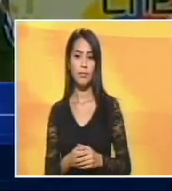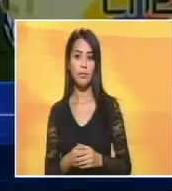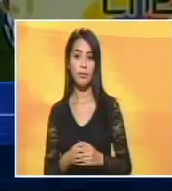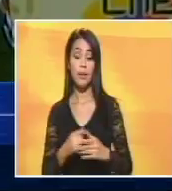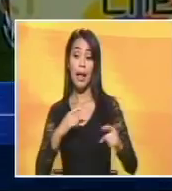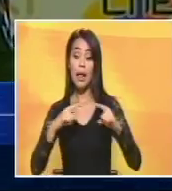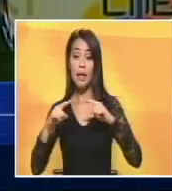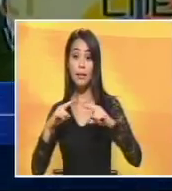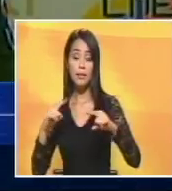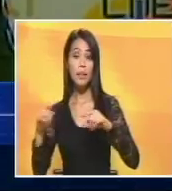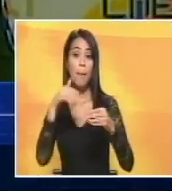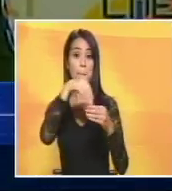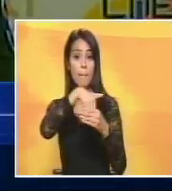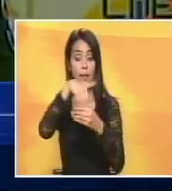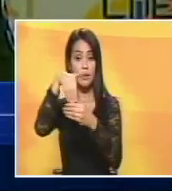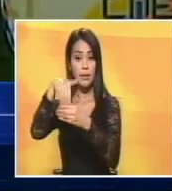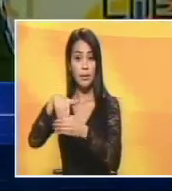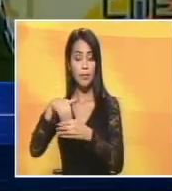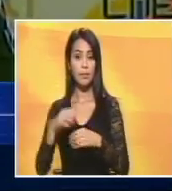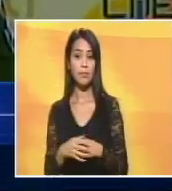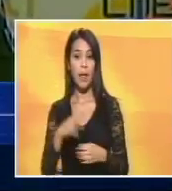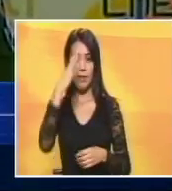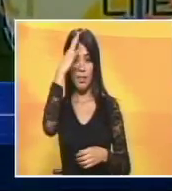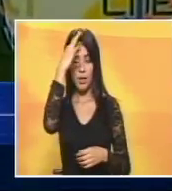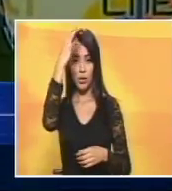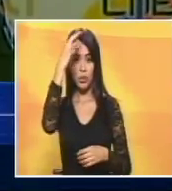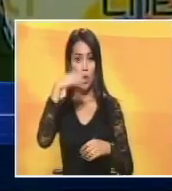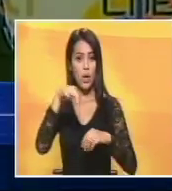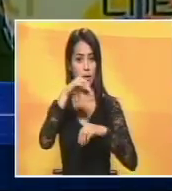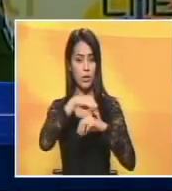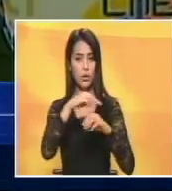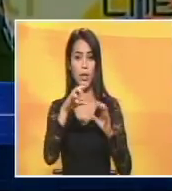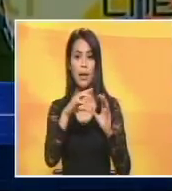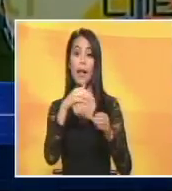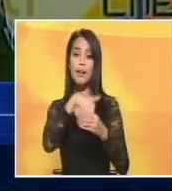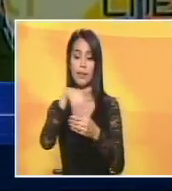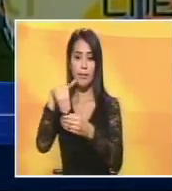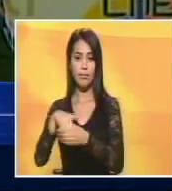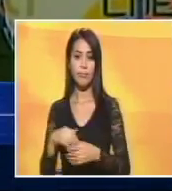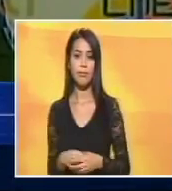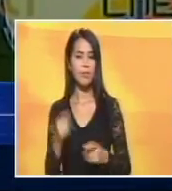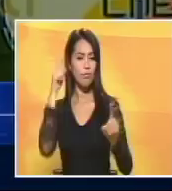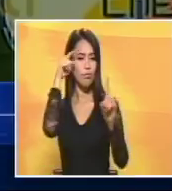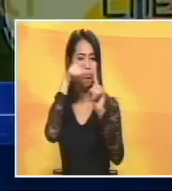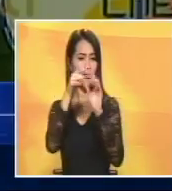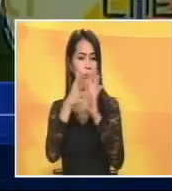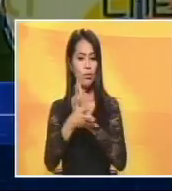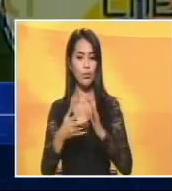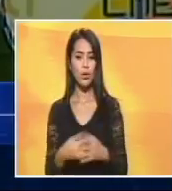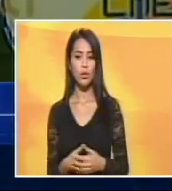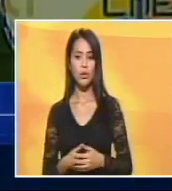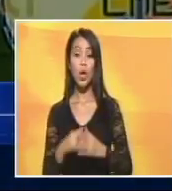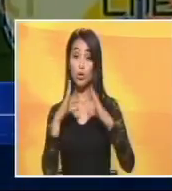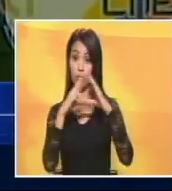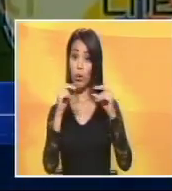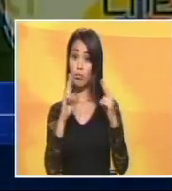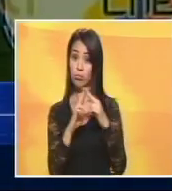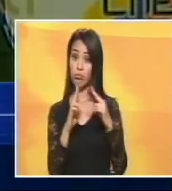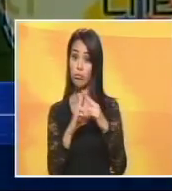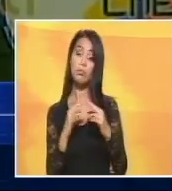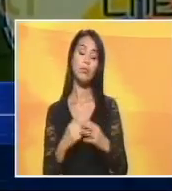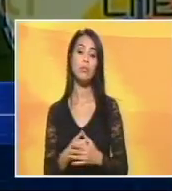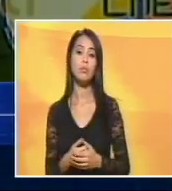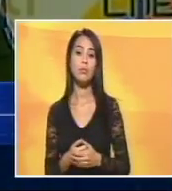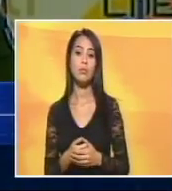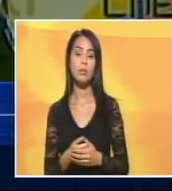dirige la Rectoría del Consejo Nacional Electoral. Para ese fin, bueno, ya todos conocemos y hemos